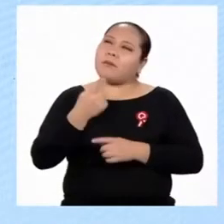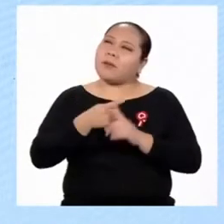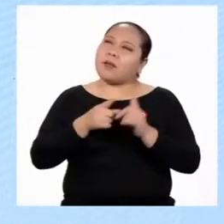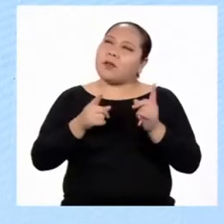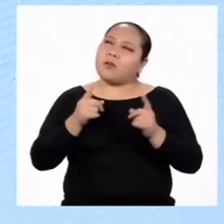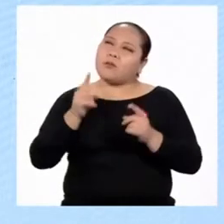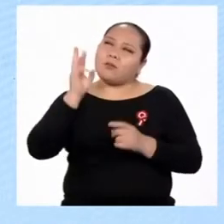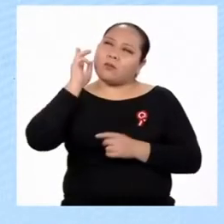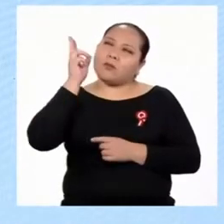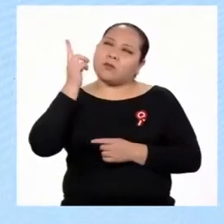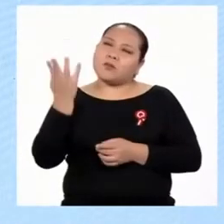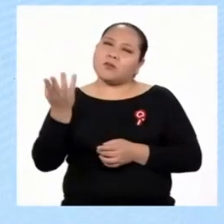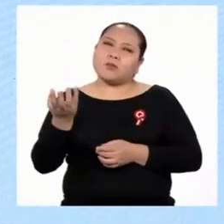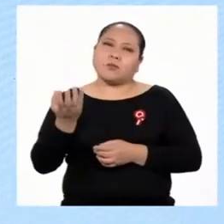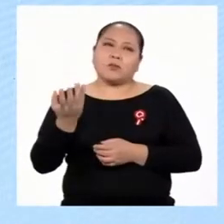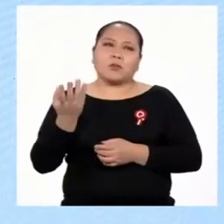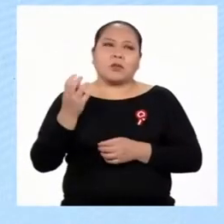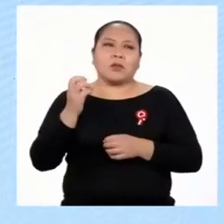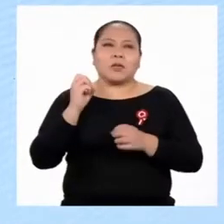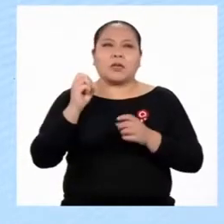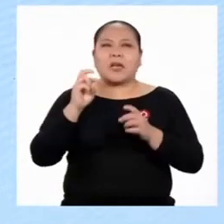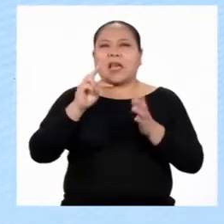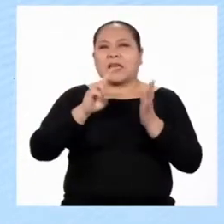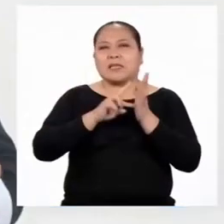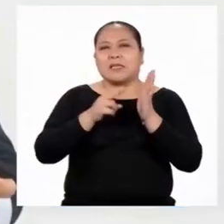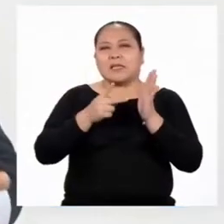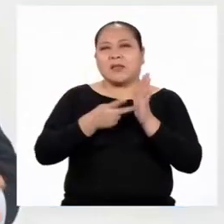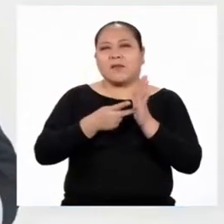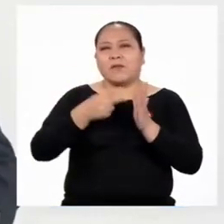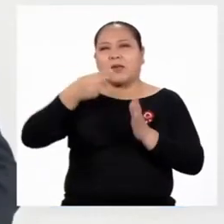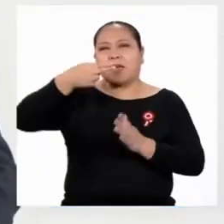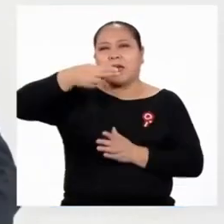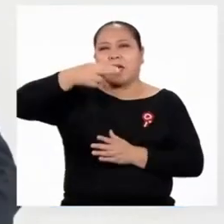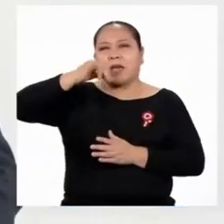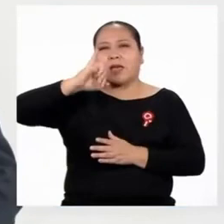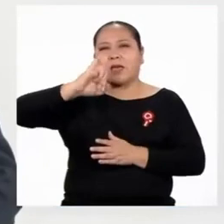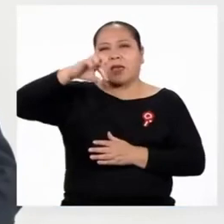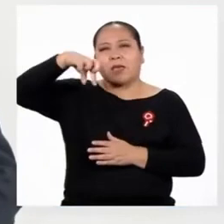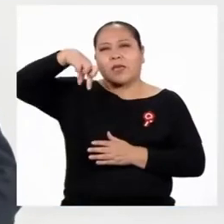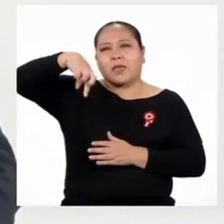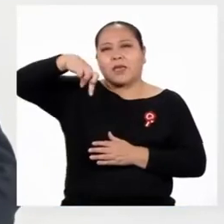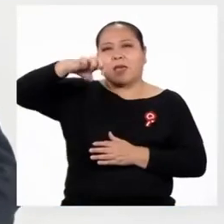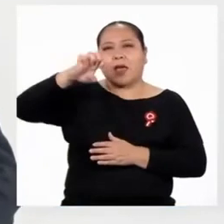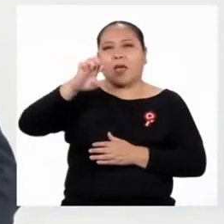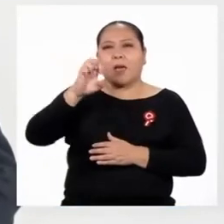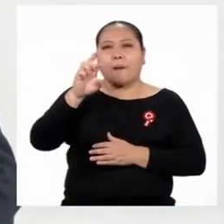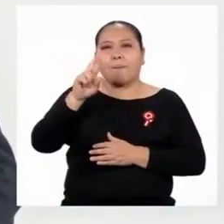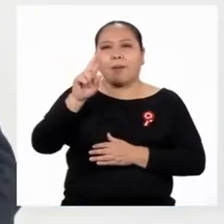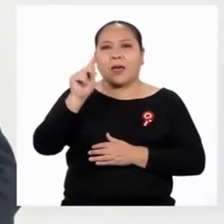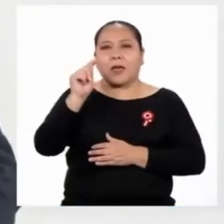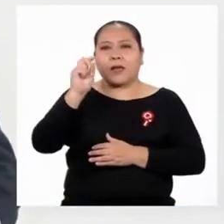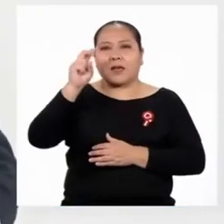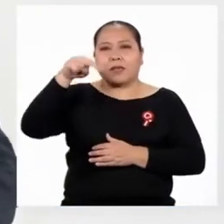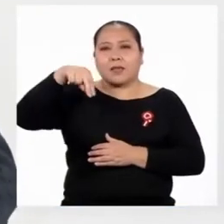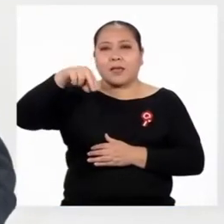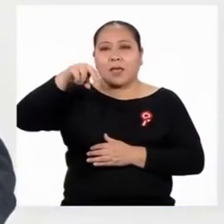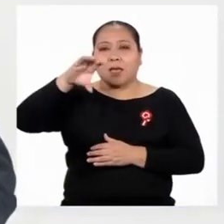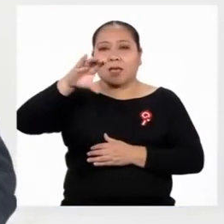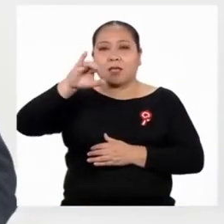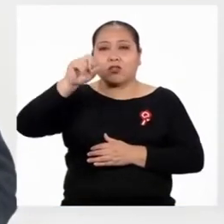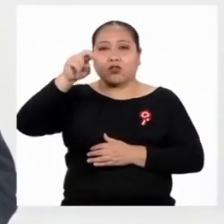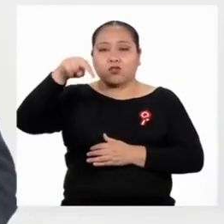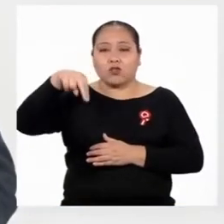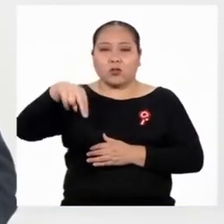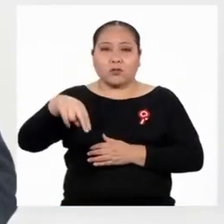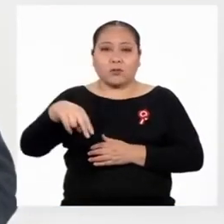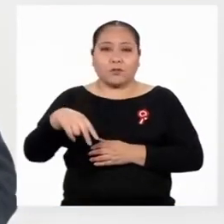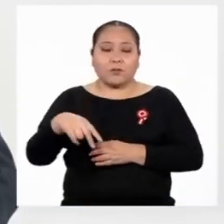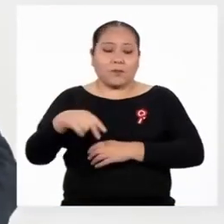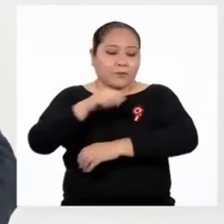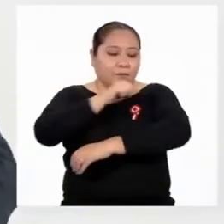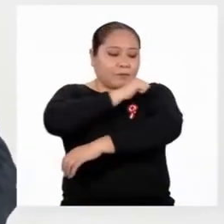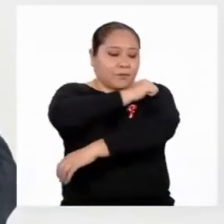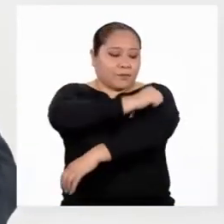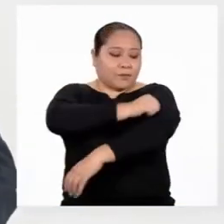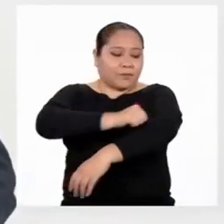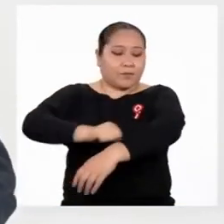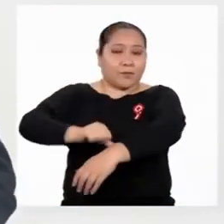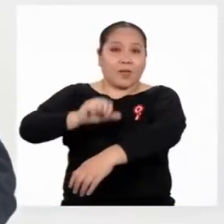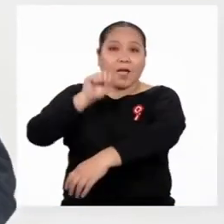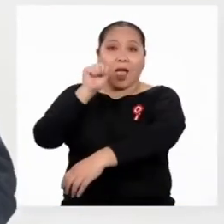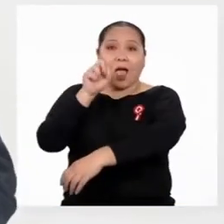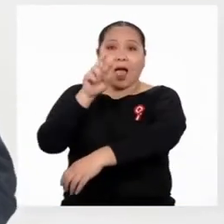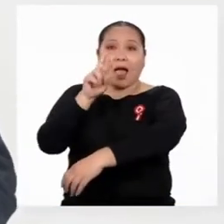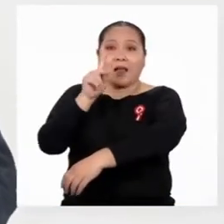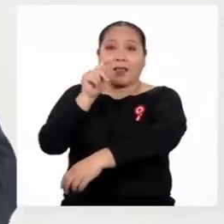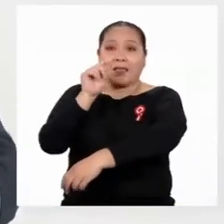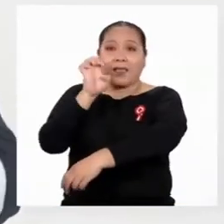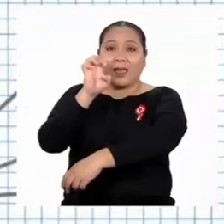es exactamente la hipertensión? A ver, te explico. Las arterias son los vasos sanguíneos encargados